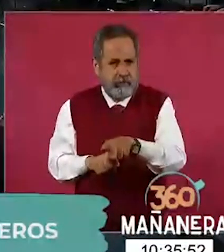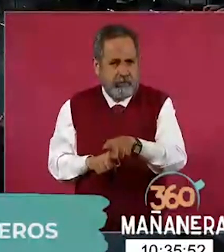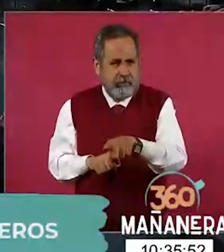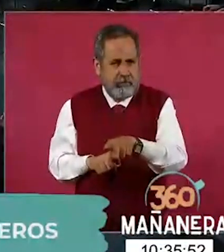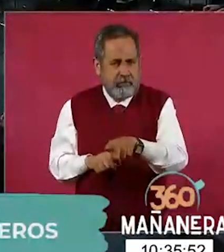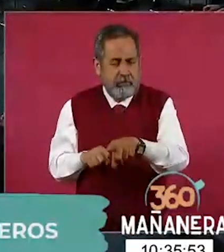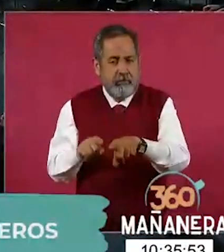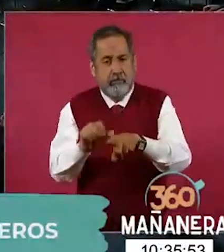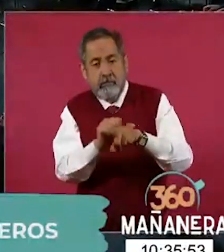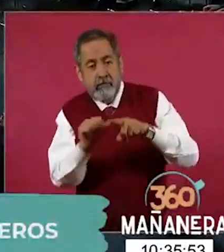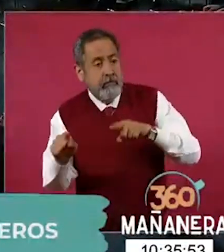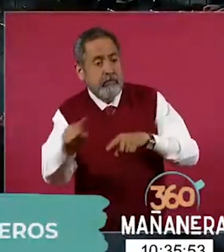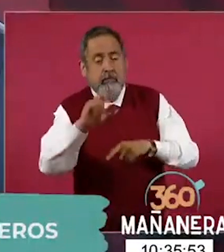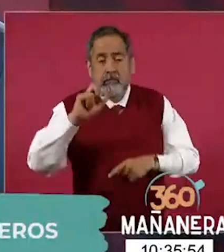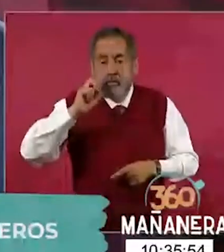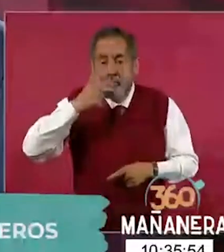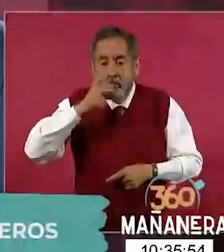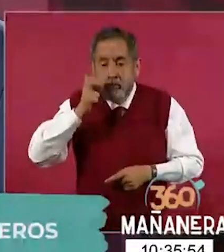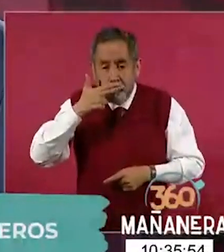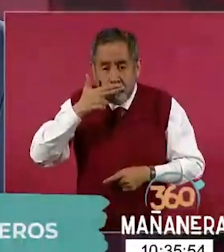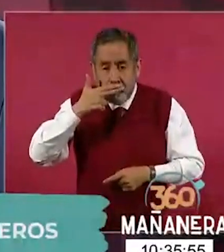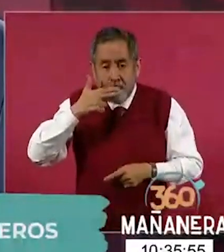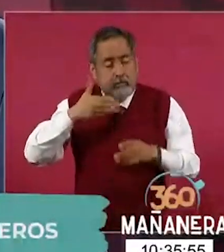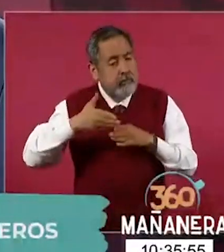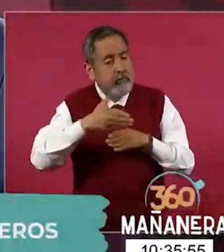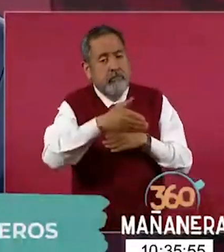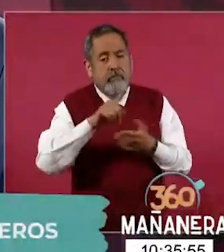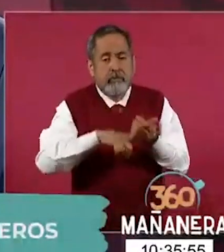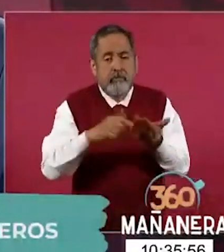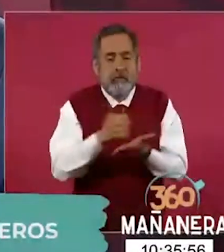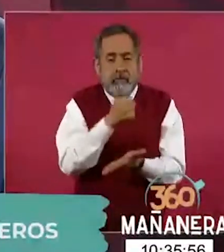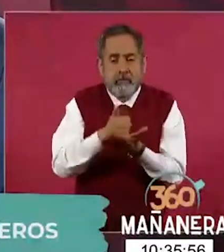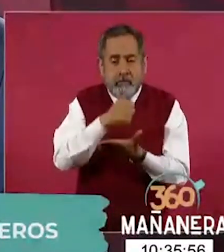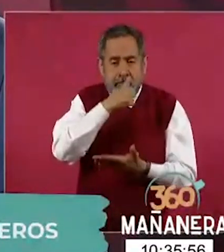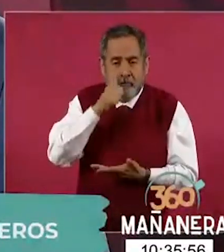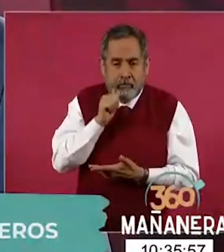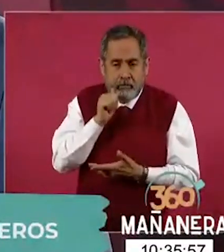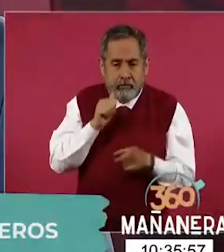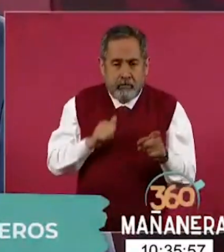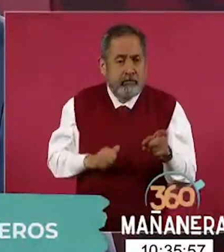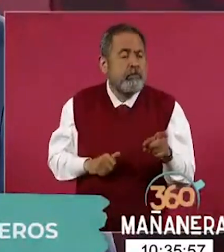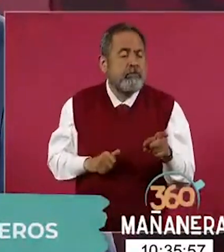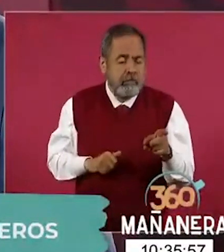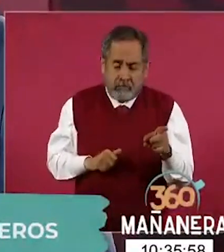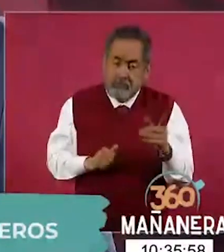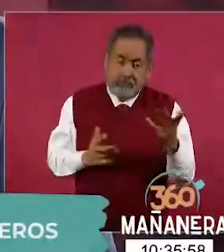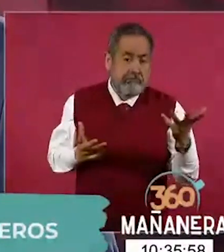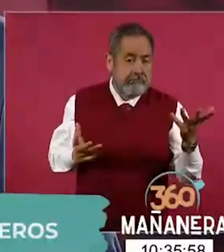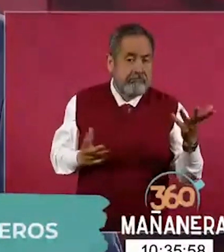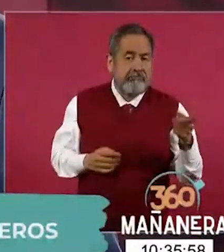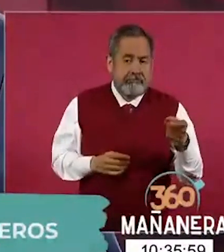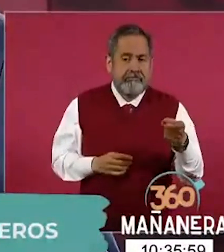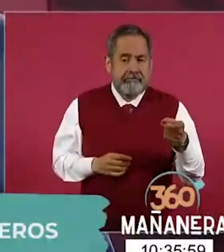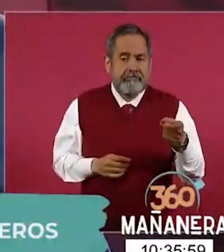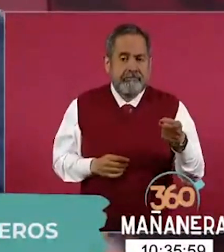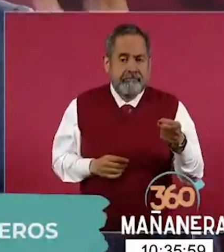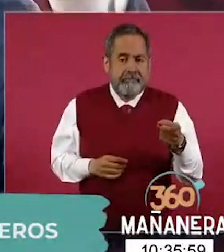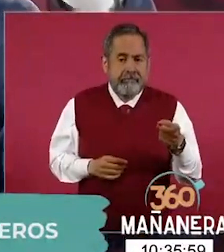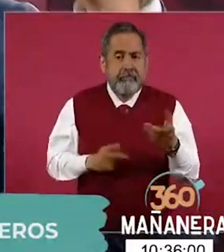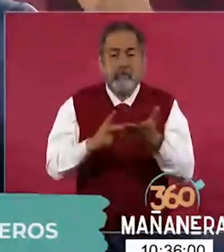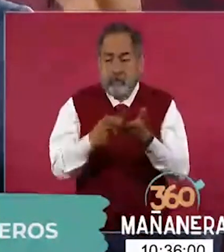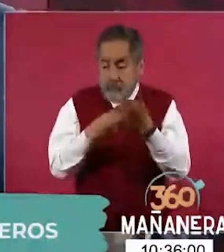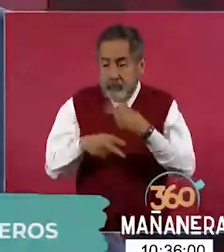línea hacia y Ciudad Juárez Entonces